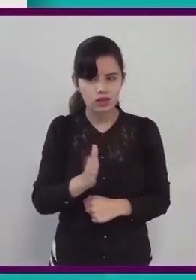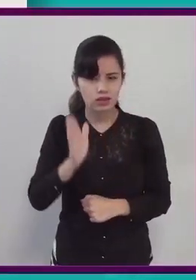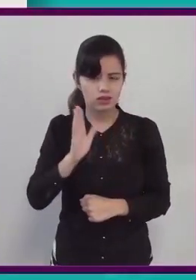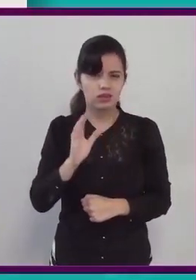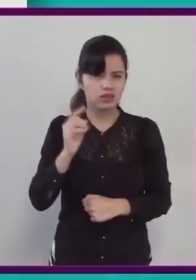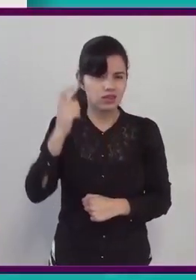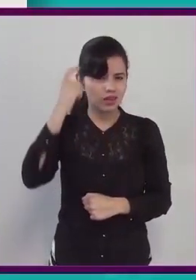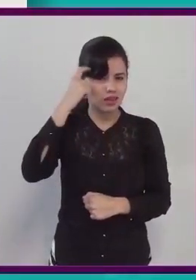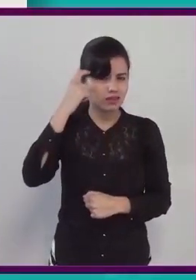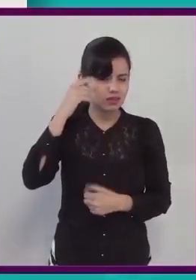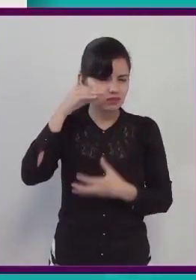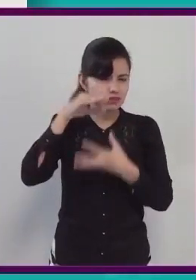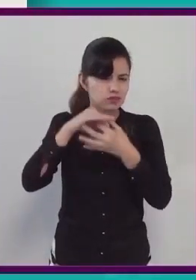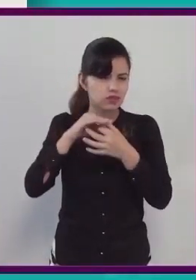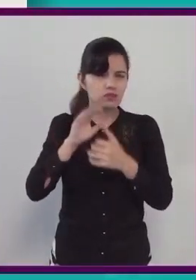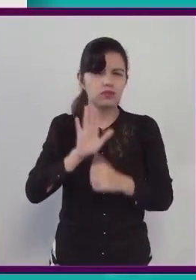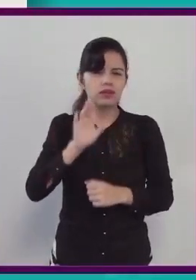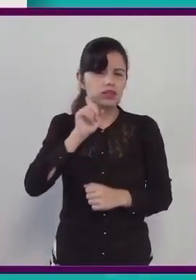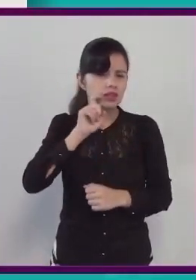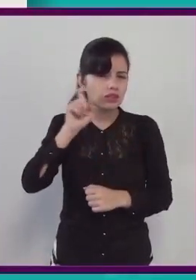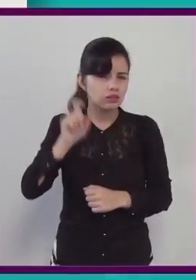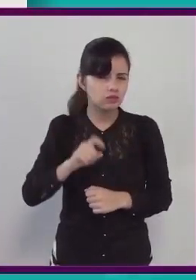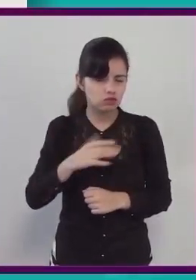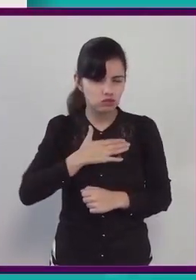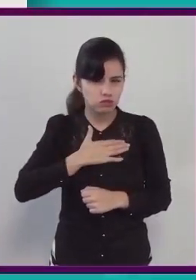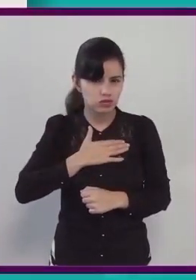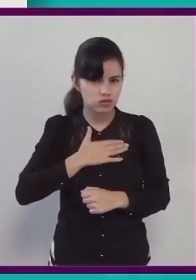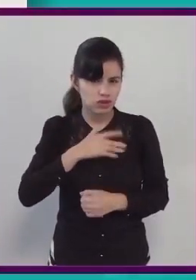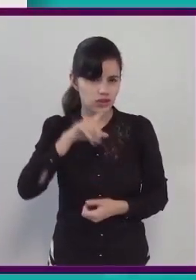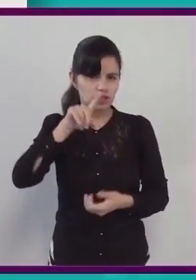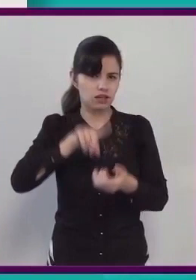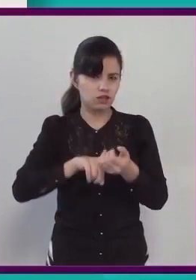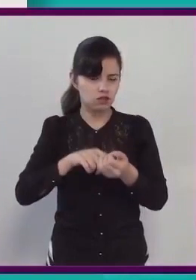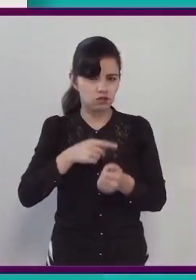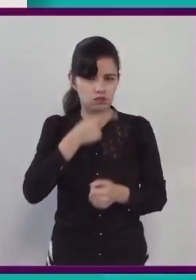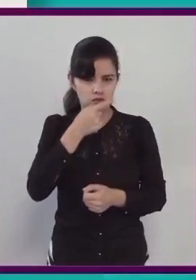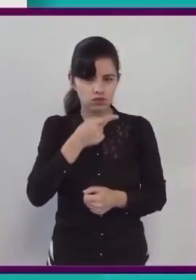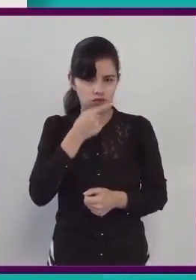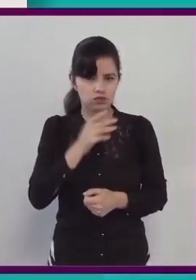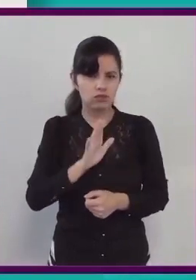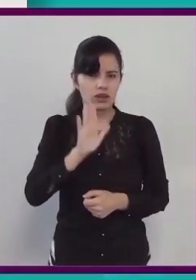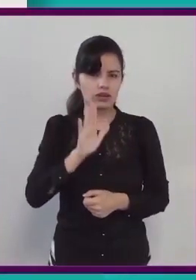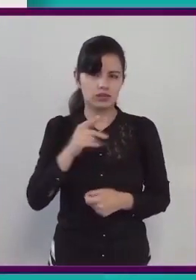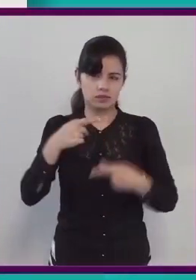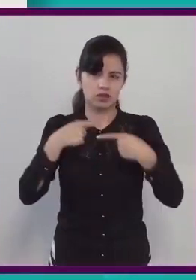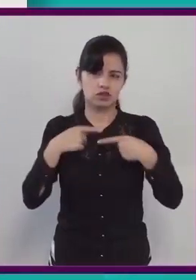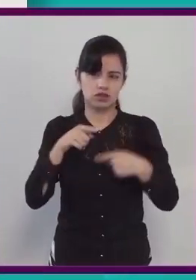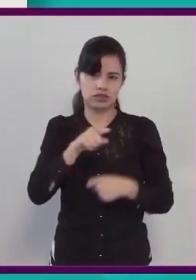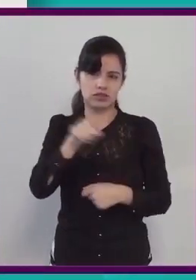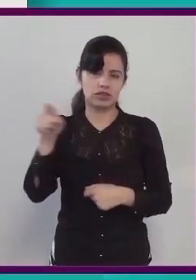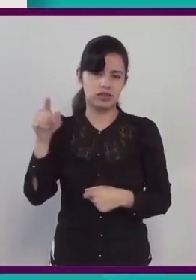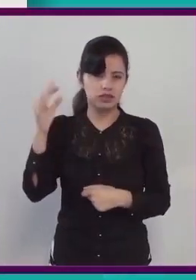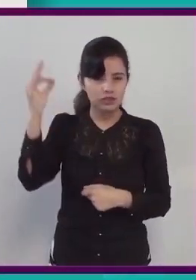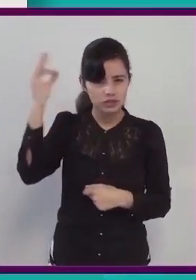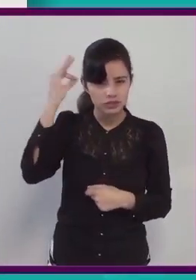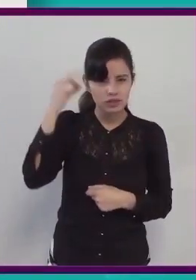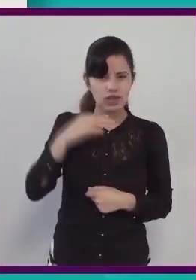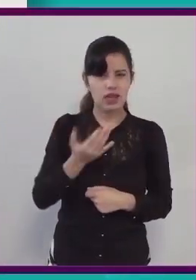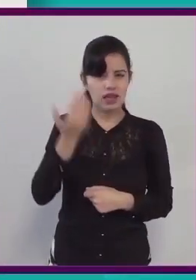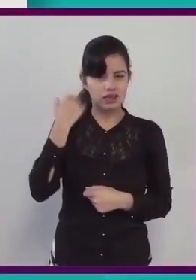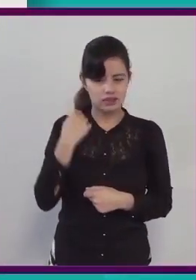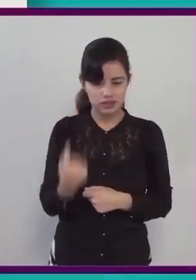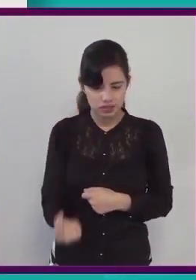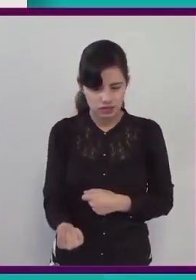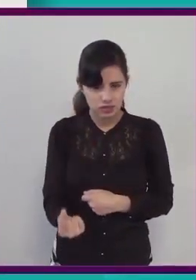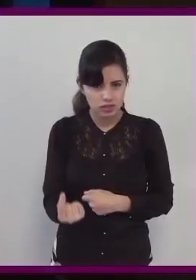tenemos en nuestra cabeza que nos da una sensación de intimidad con el mundo, que se siente como lo más íntimo y